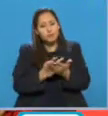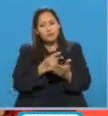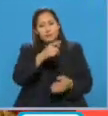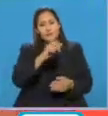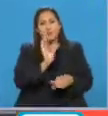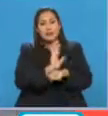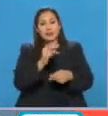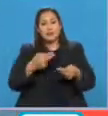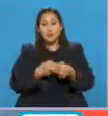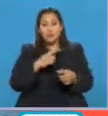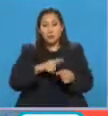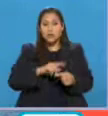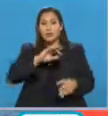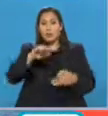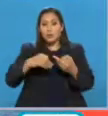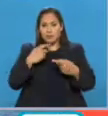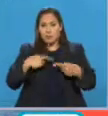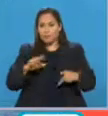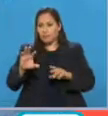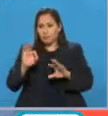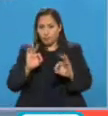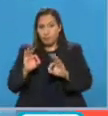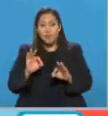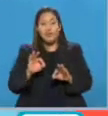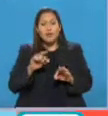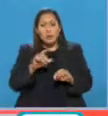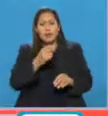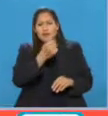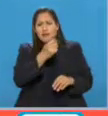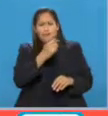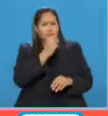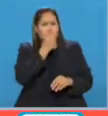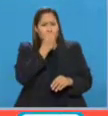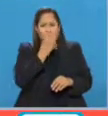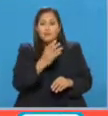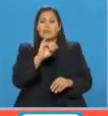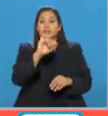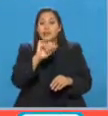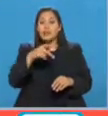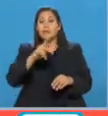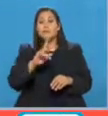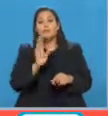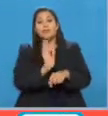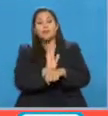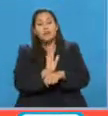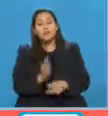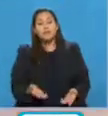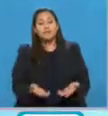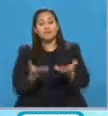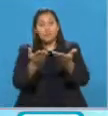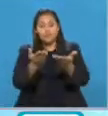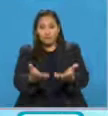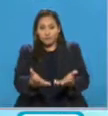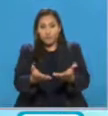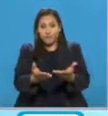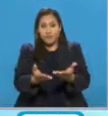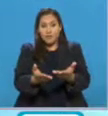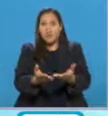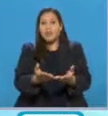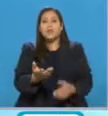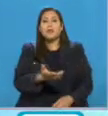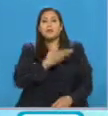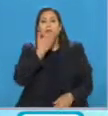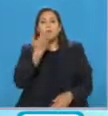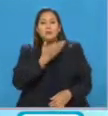todo su equipo. Pero además de ser buenas, son películas que te van a llevar a una propuesta no tan común en